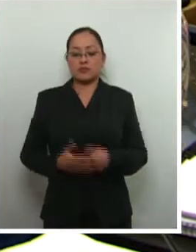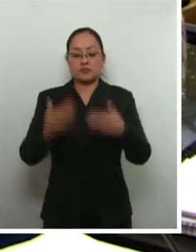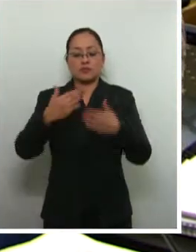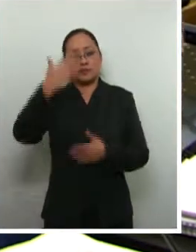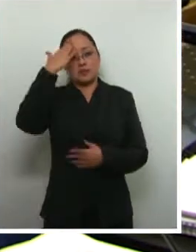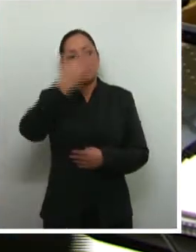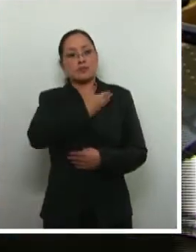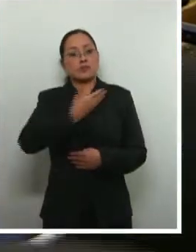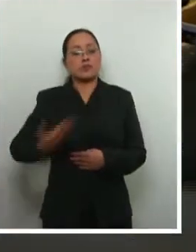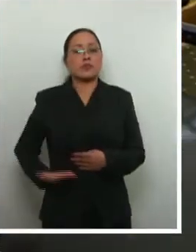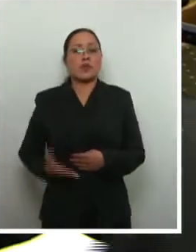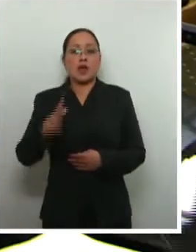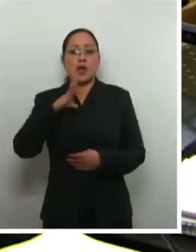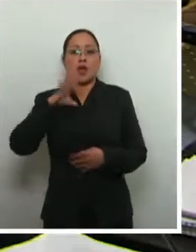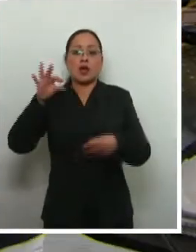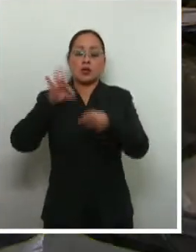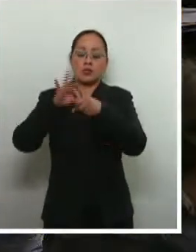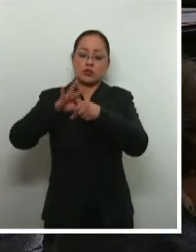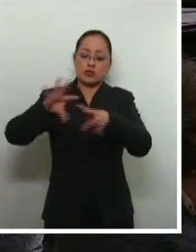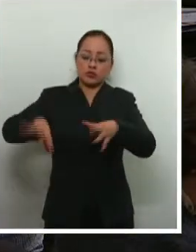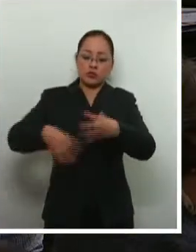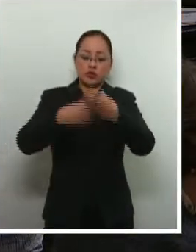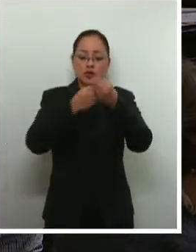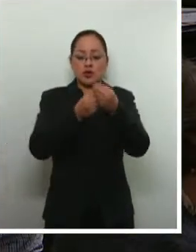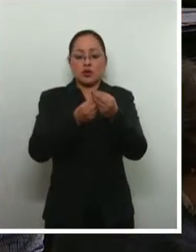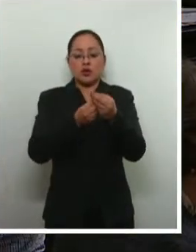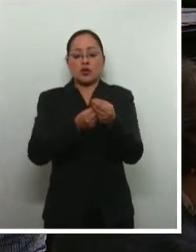Señor presidente, tenemos